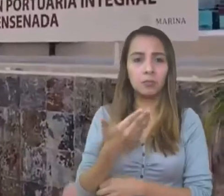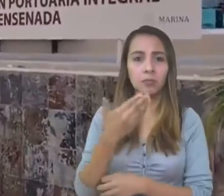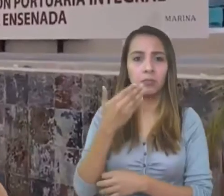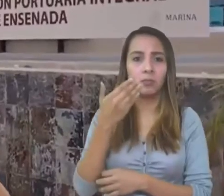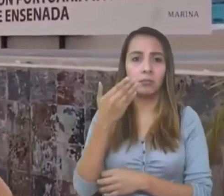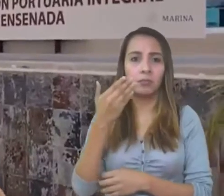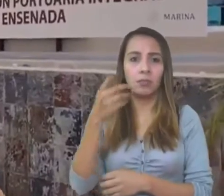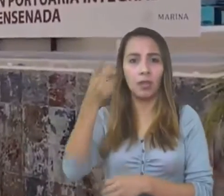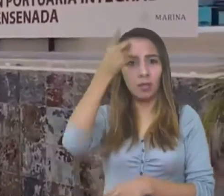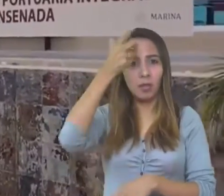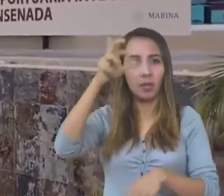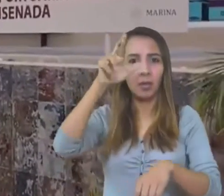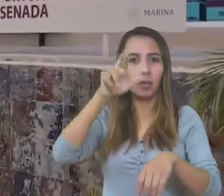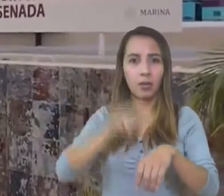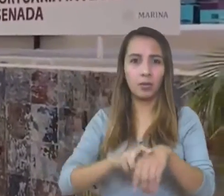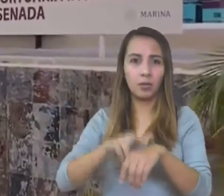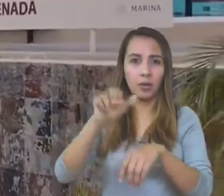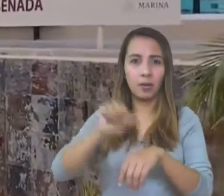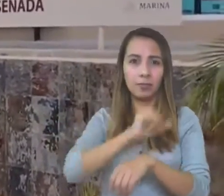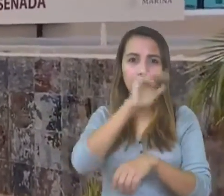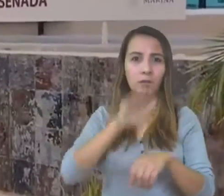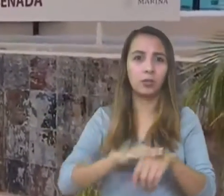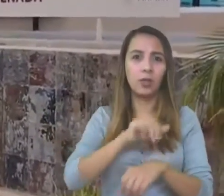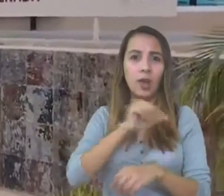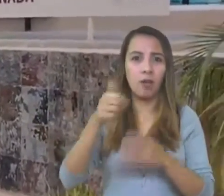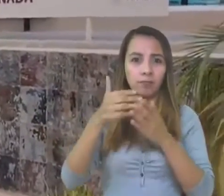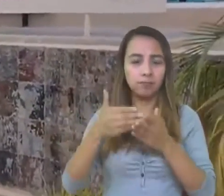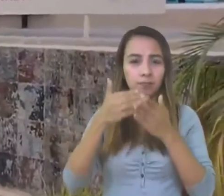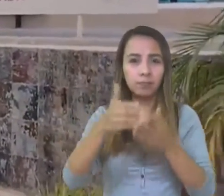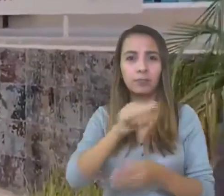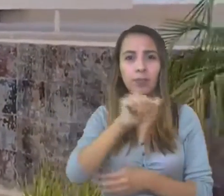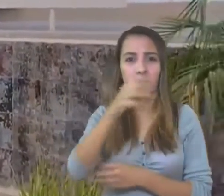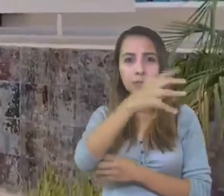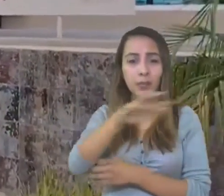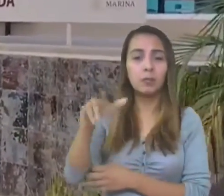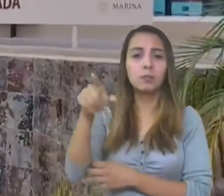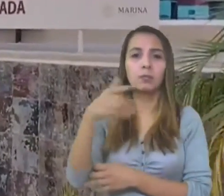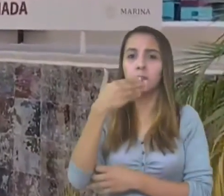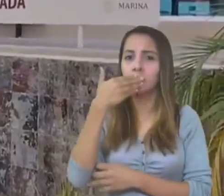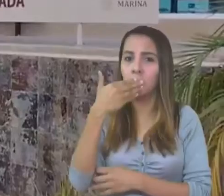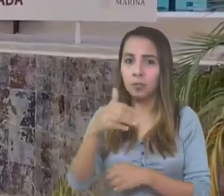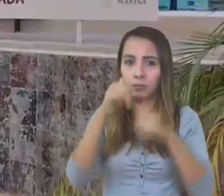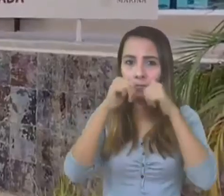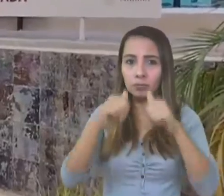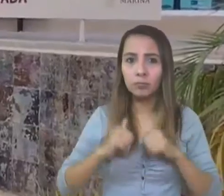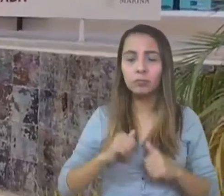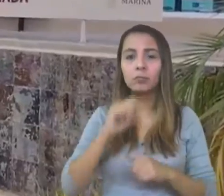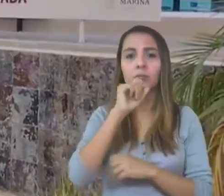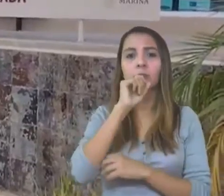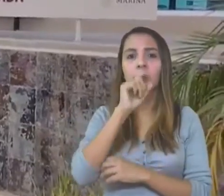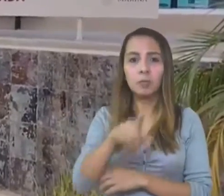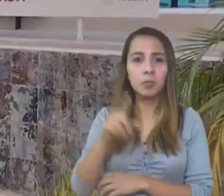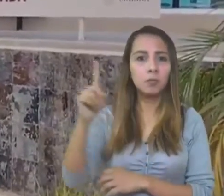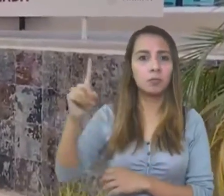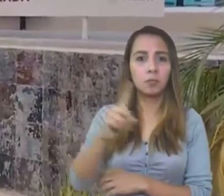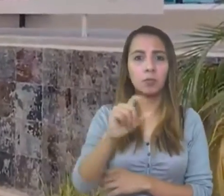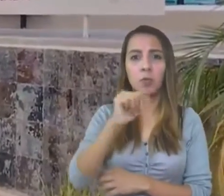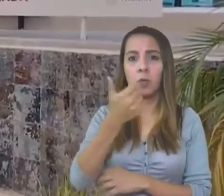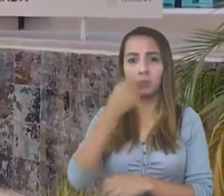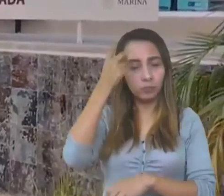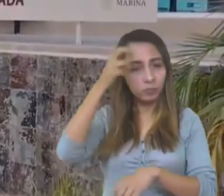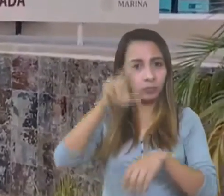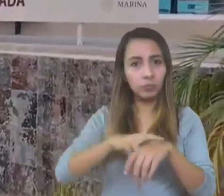el director de la Administración Portuaria Integral, estuvo también el capitán de puerto, los dos estuvieron. La verdad